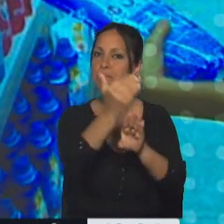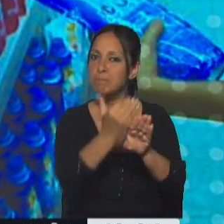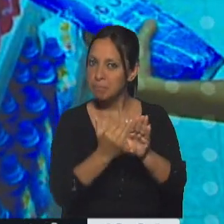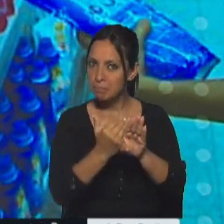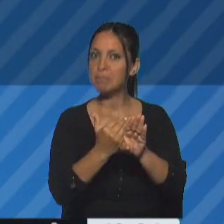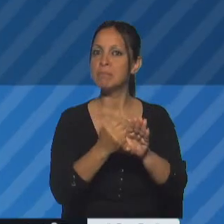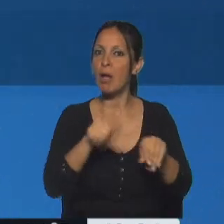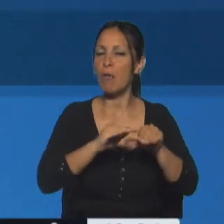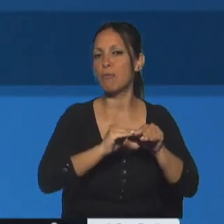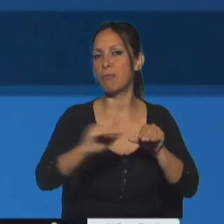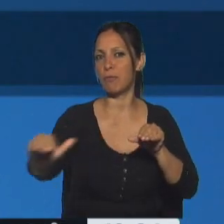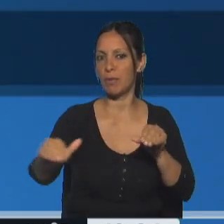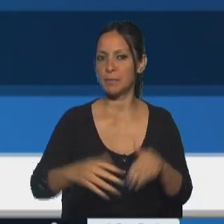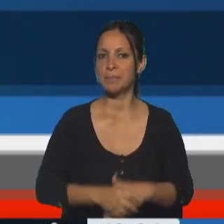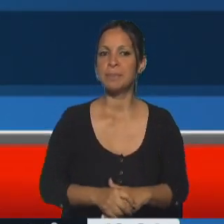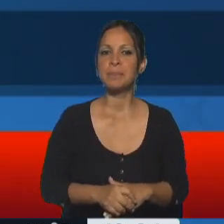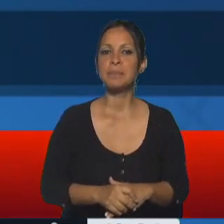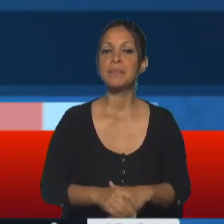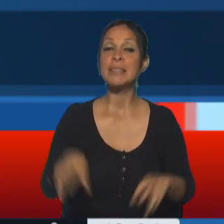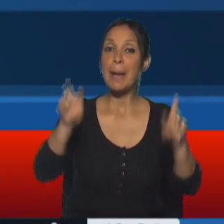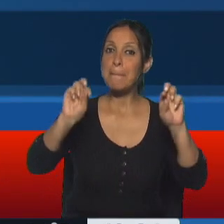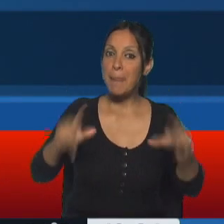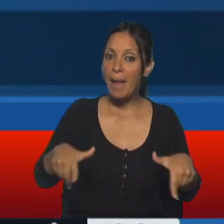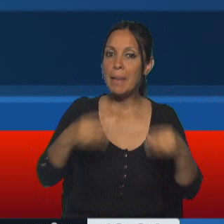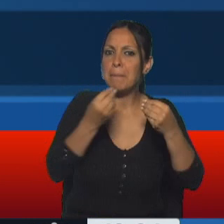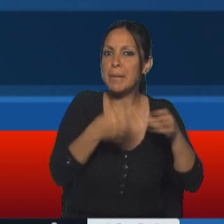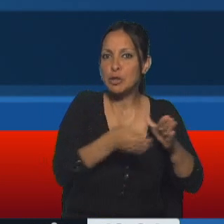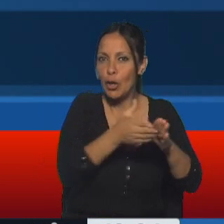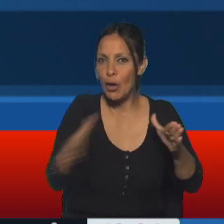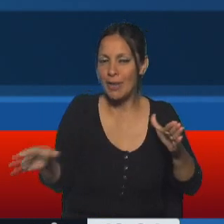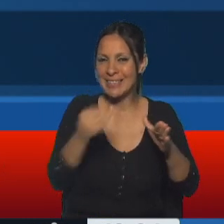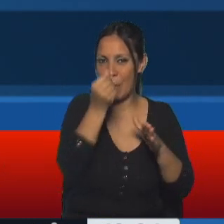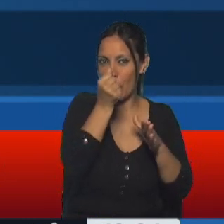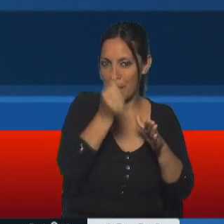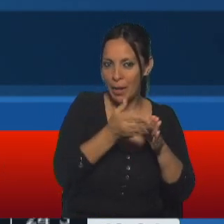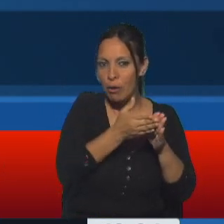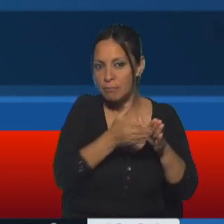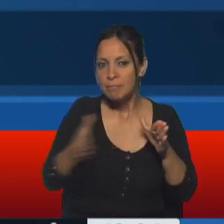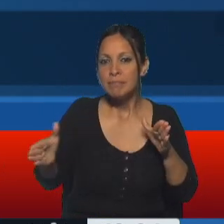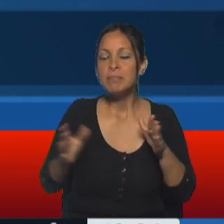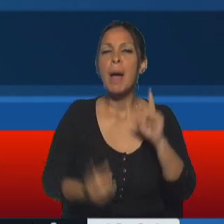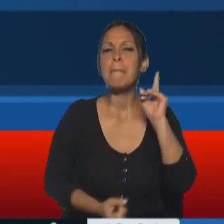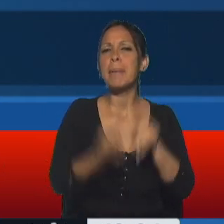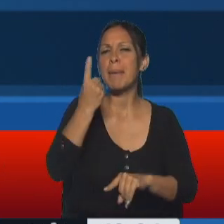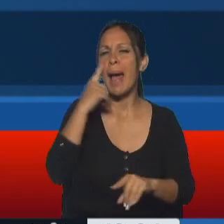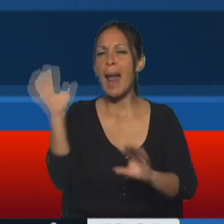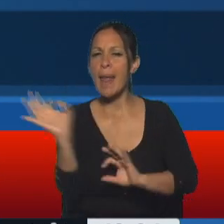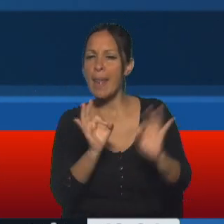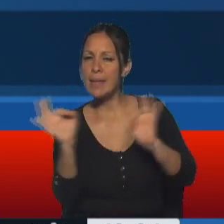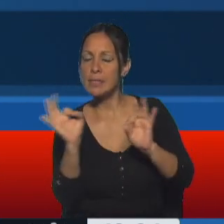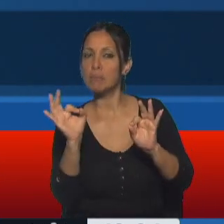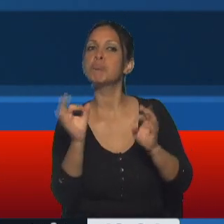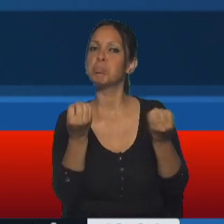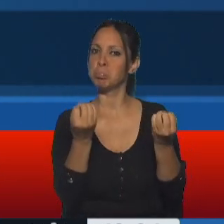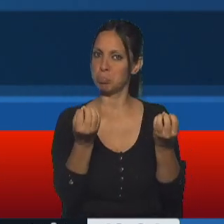congelados. El plan arrancó este fin de semana. La primera evaluación que hacemos es buena.